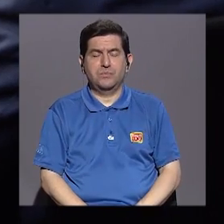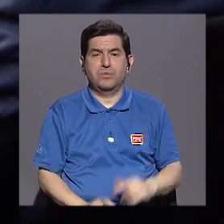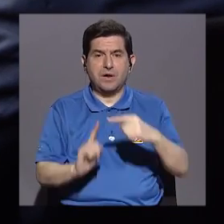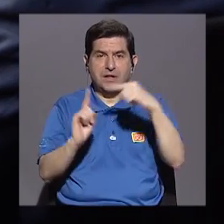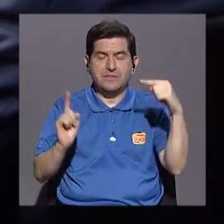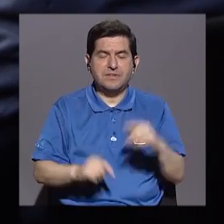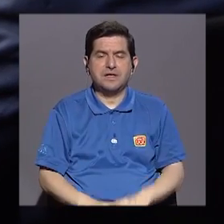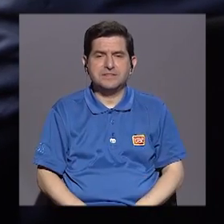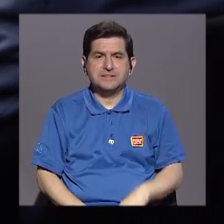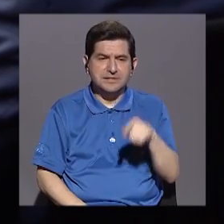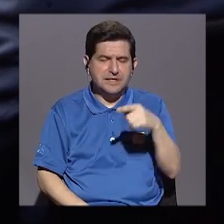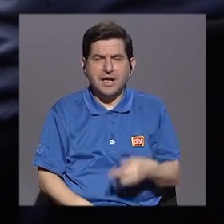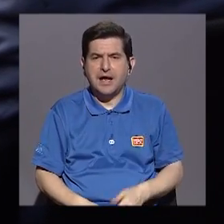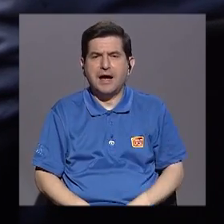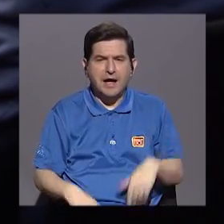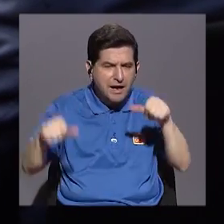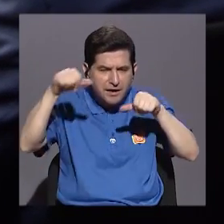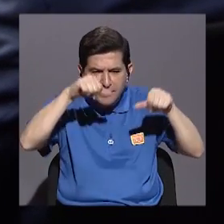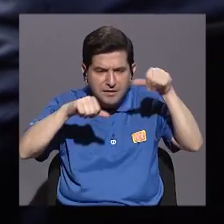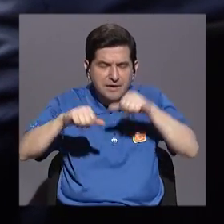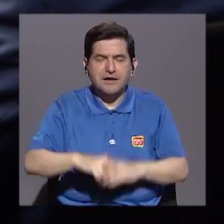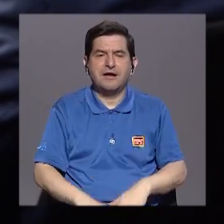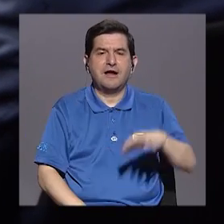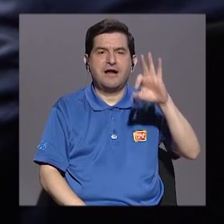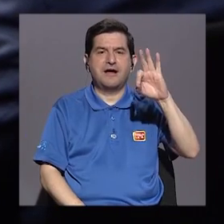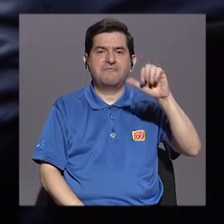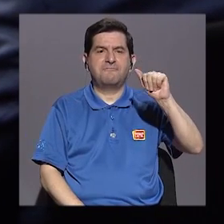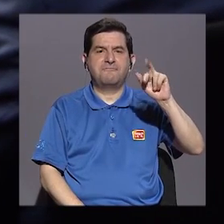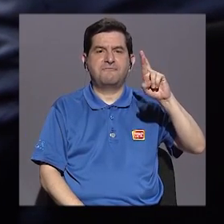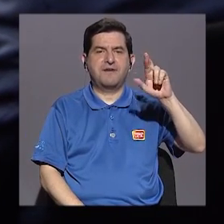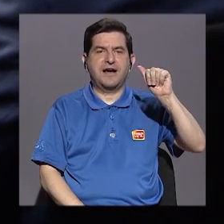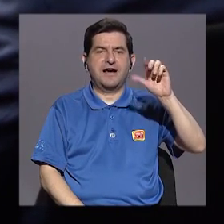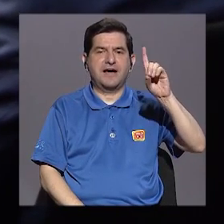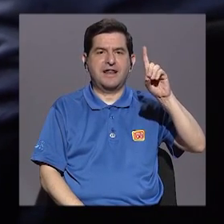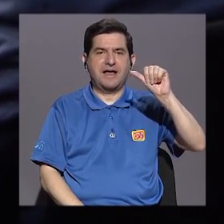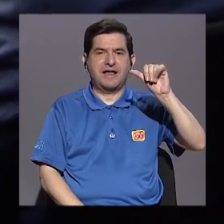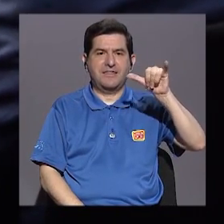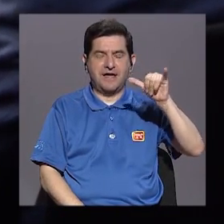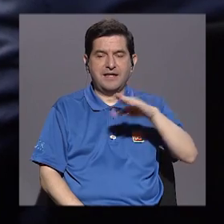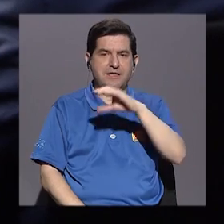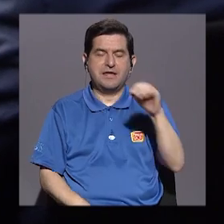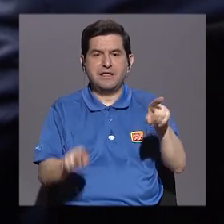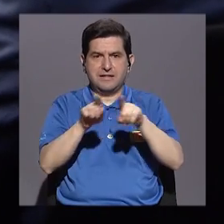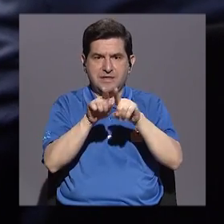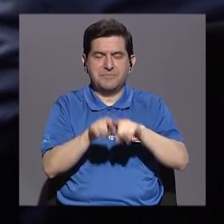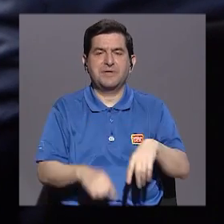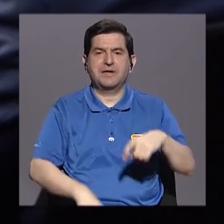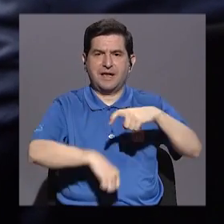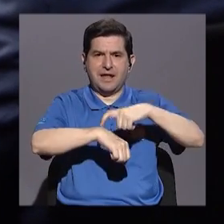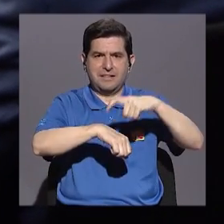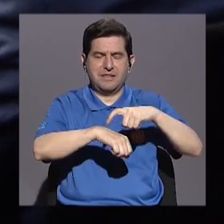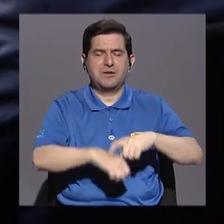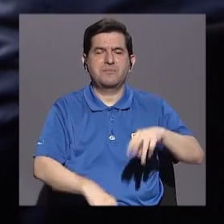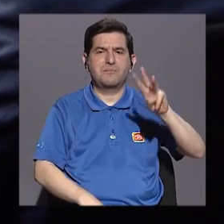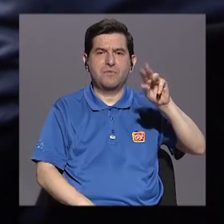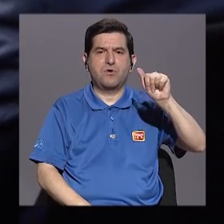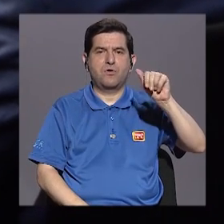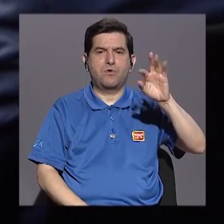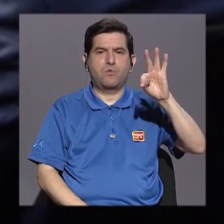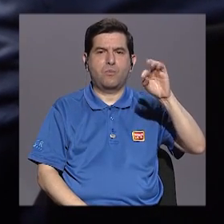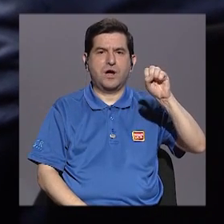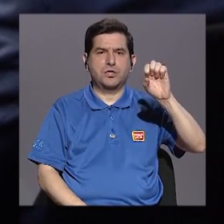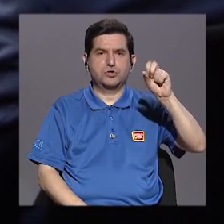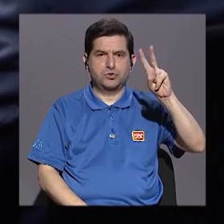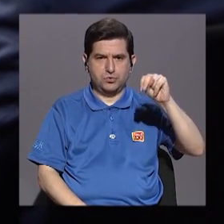experimentos de farah de iberia incluso de la época de wat con la máquina de vapor y también del motor de combustión